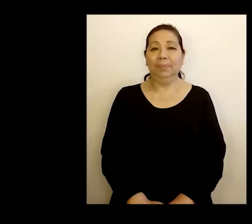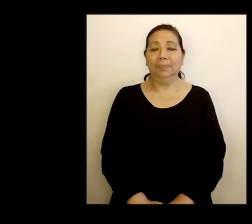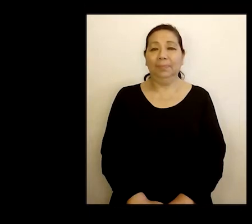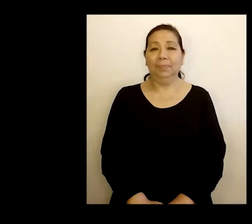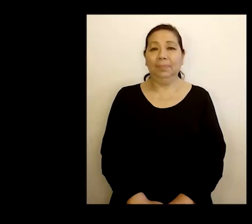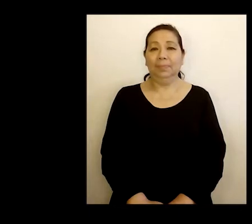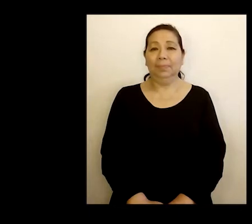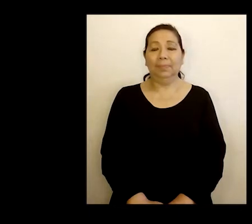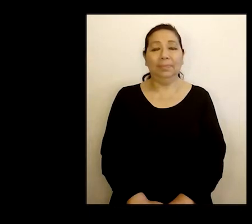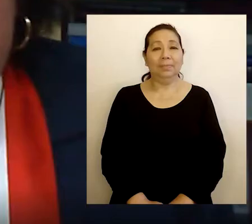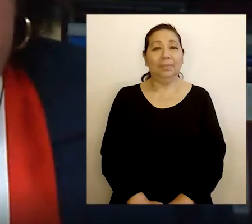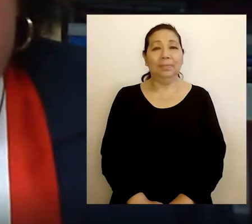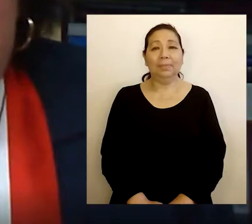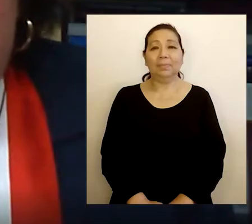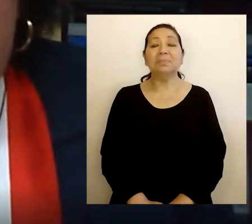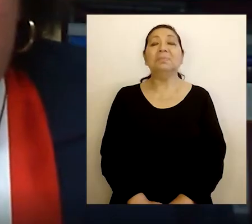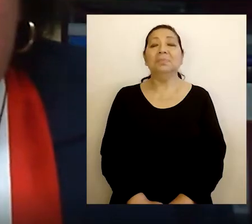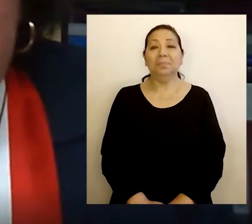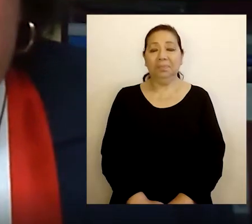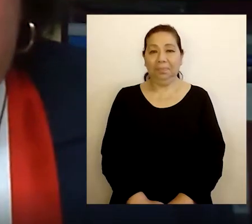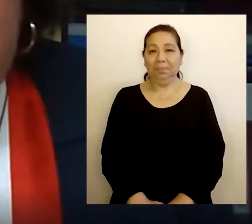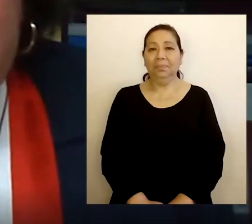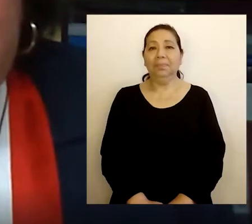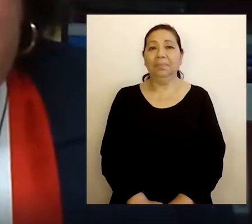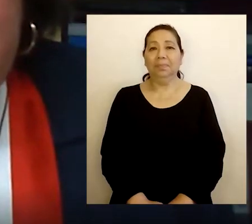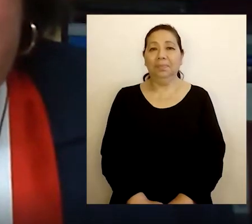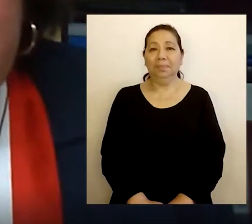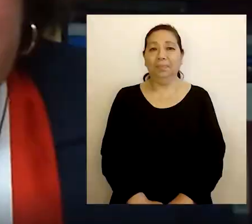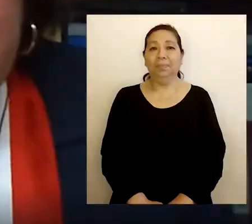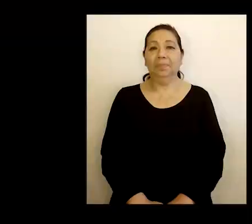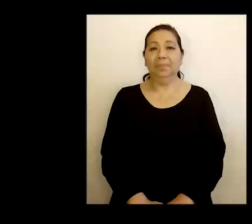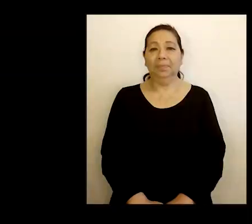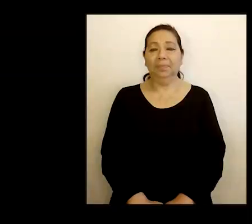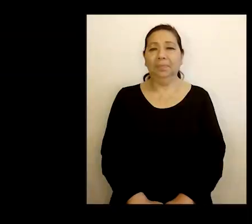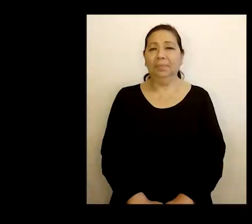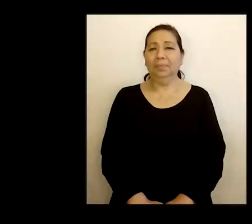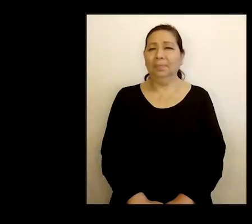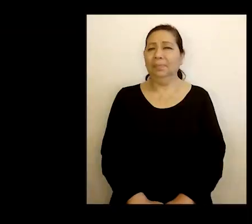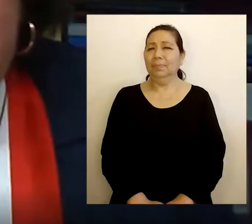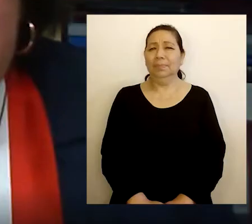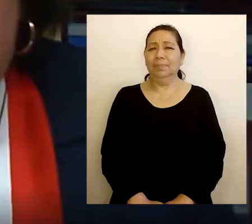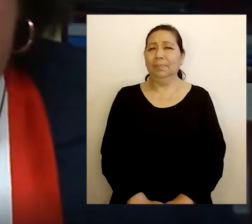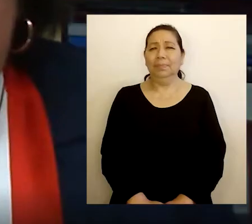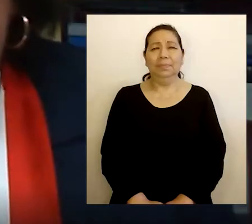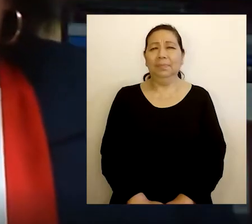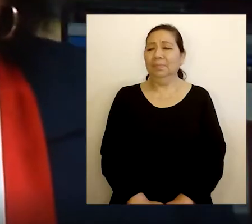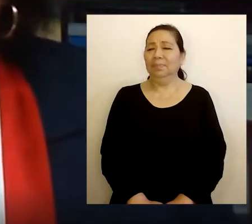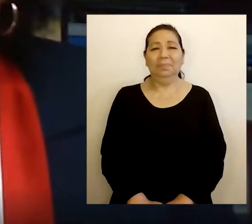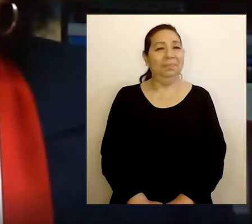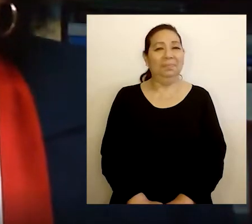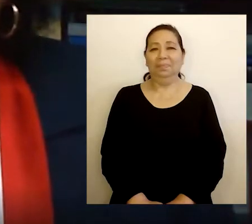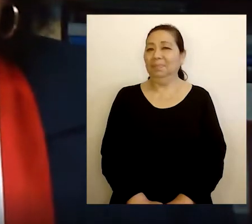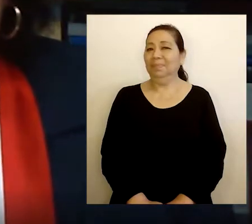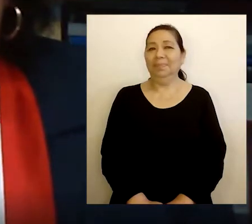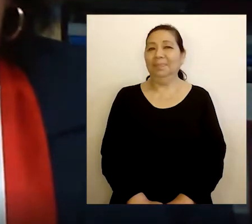¿No se escucha? Sí, se le escuchamos. No escucho nada. No escucha nada.